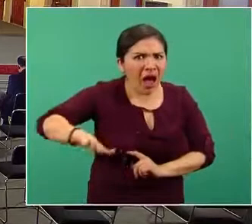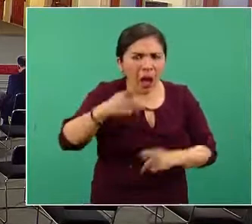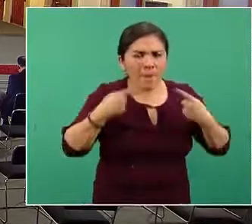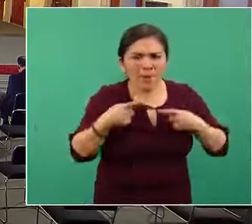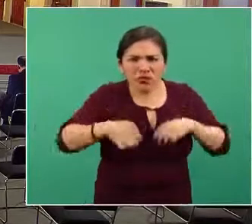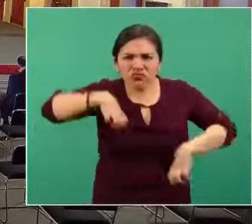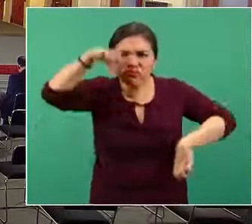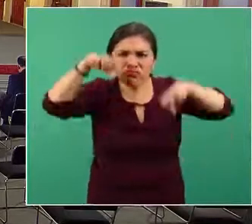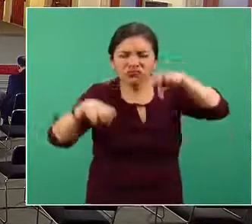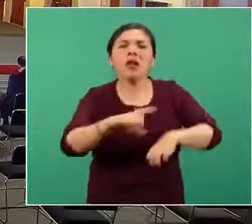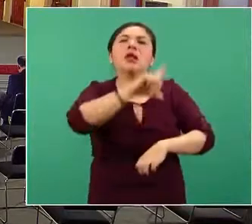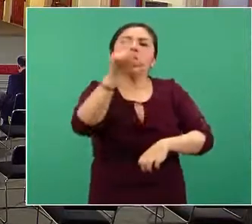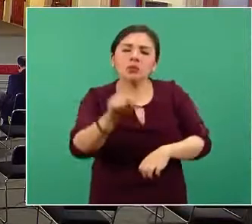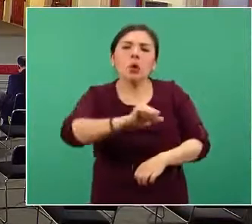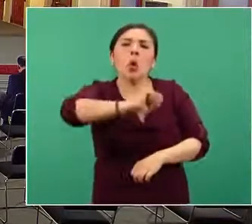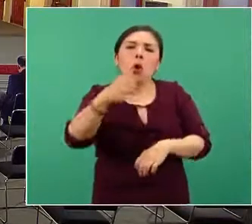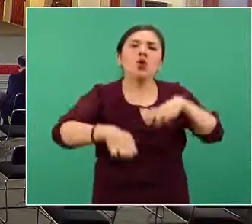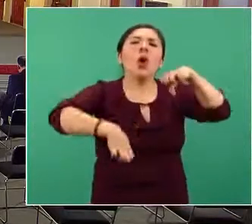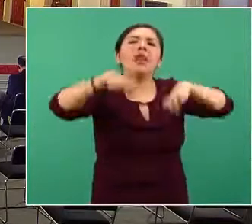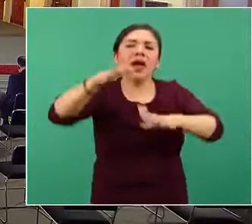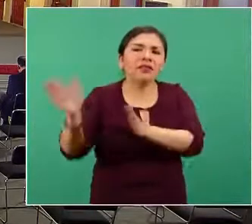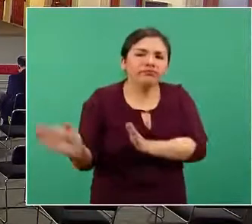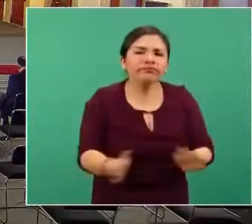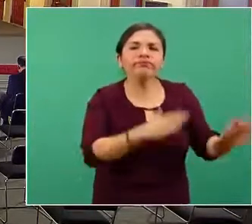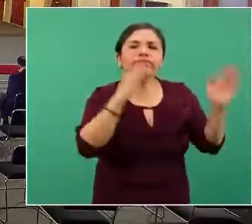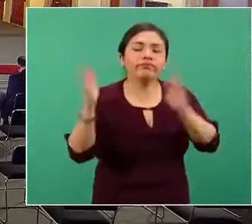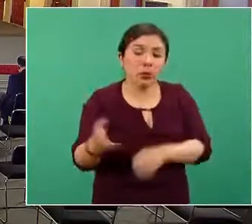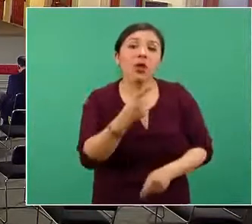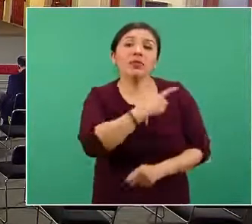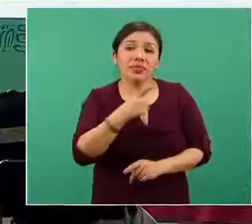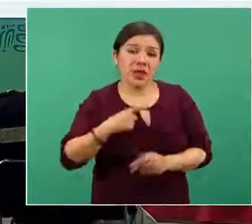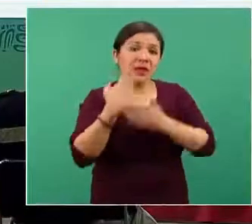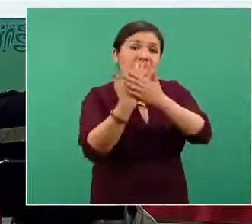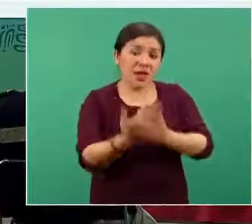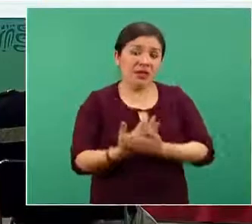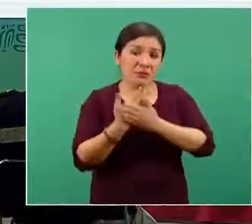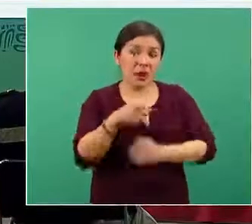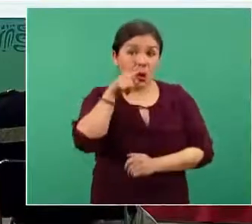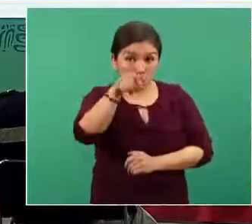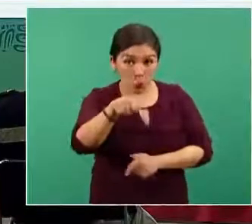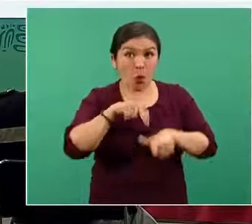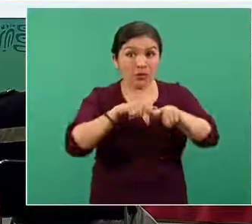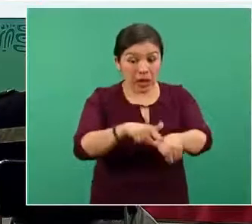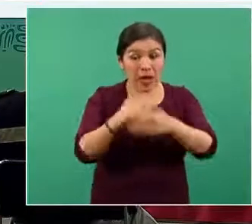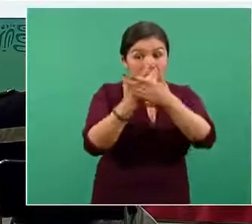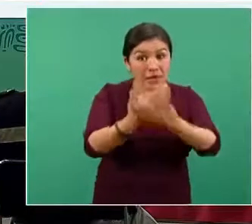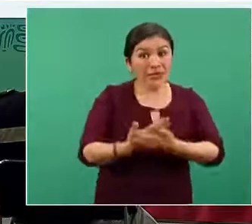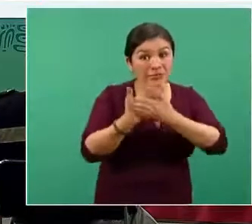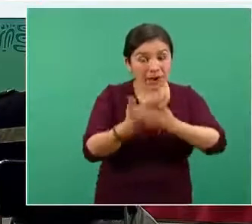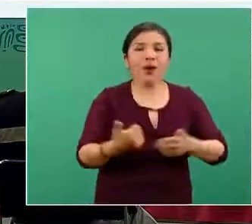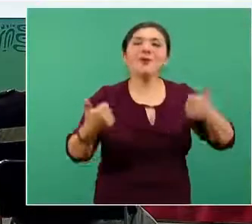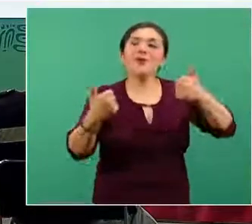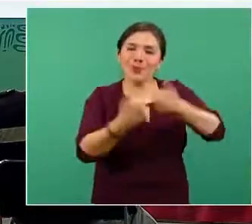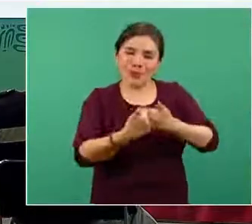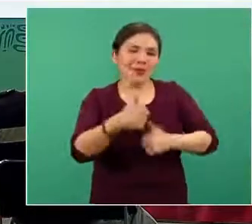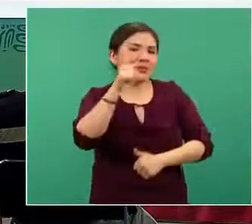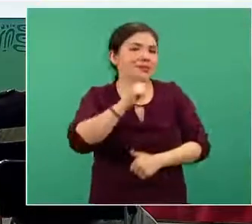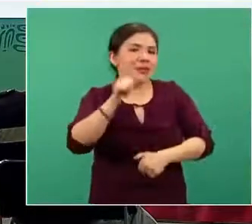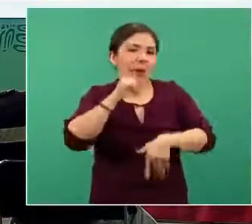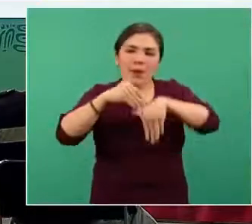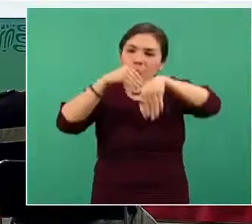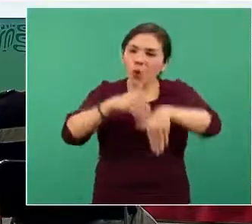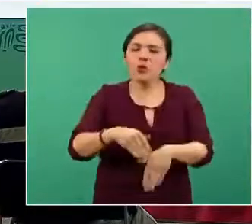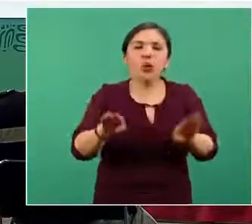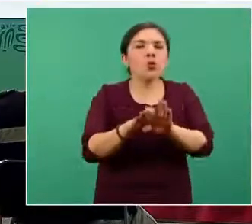a vacunarse a los siguientes grupos. Por eso debemos de esperar y mientras esperamos, obviamente debemos de seguir aplicando, al igual que